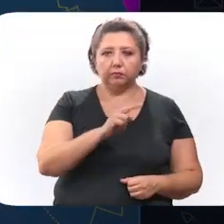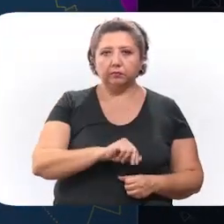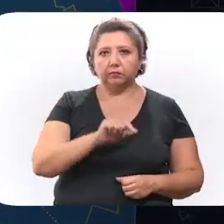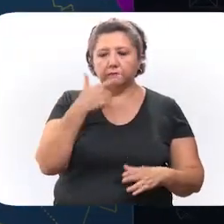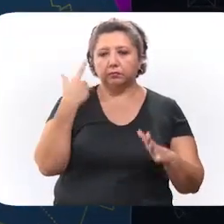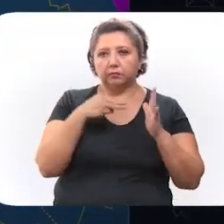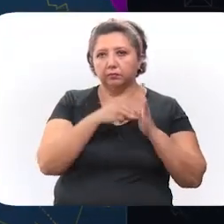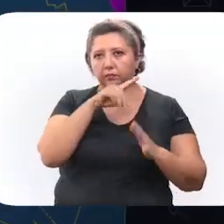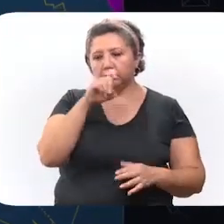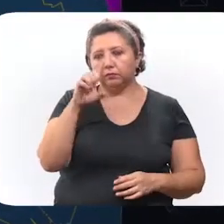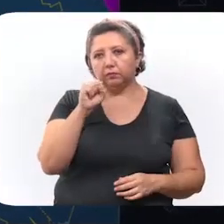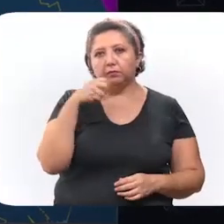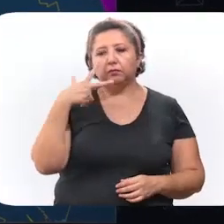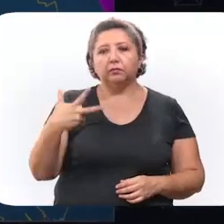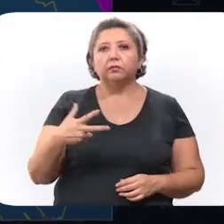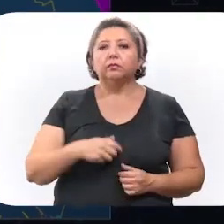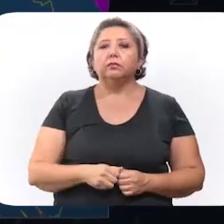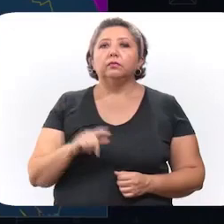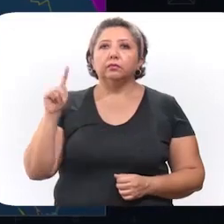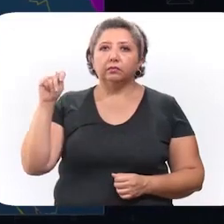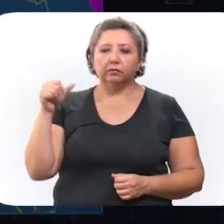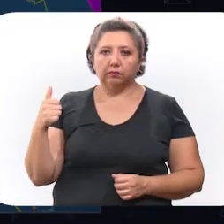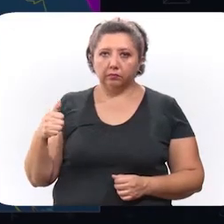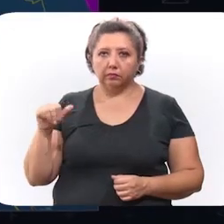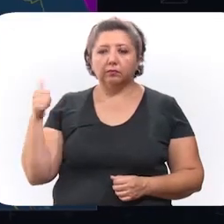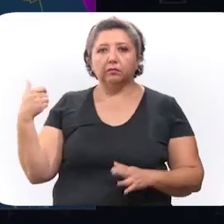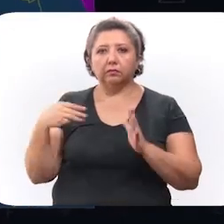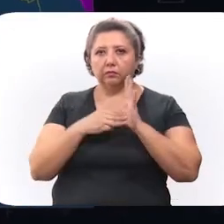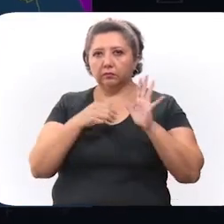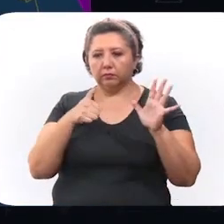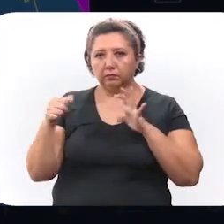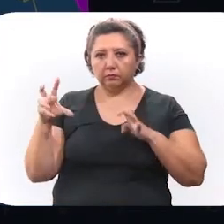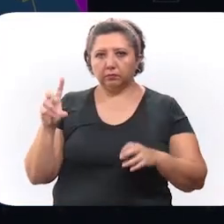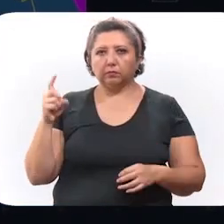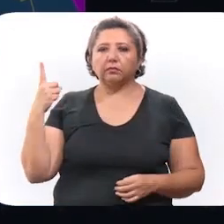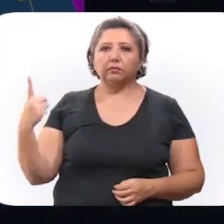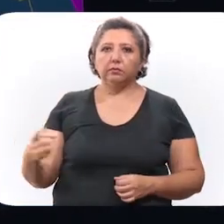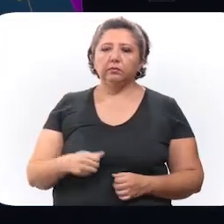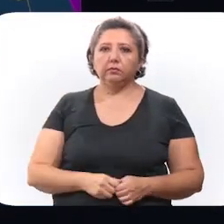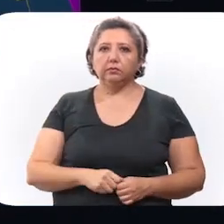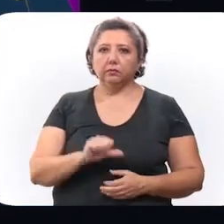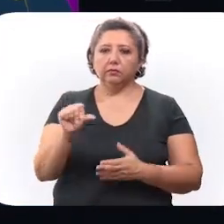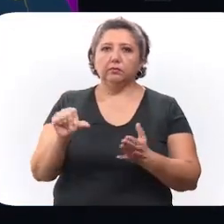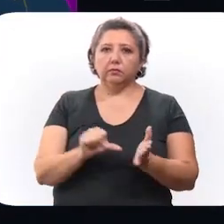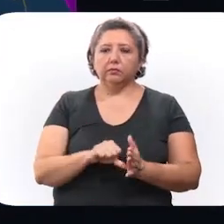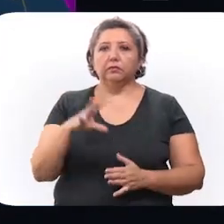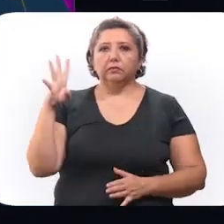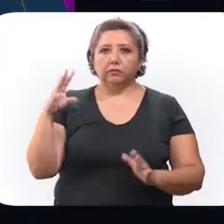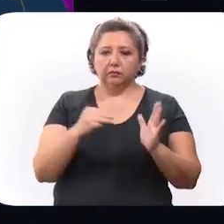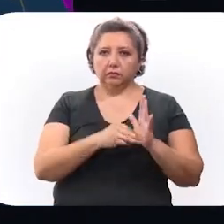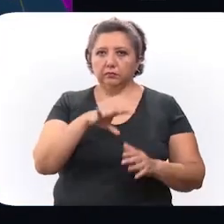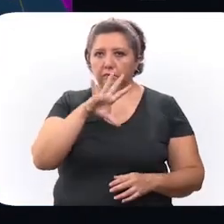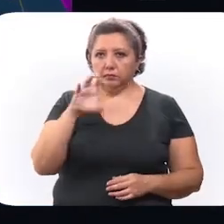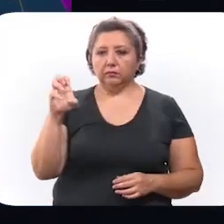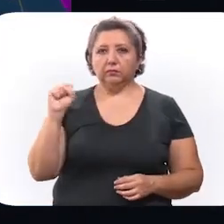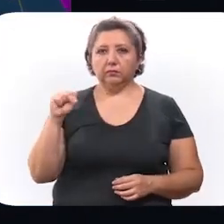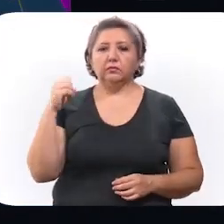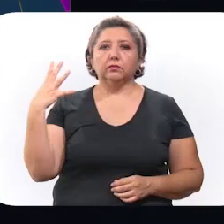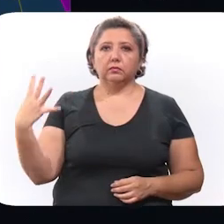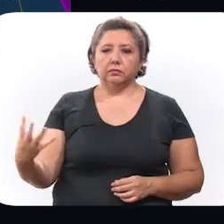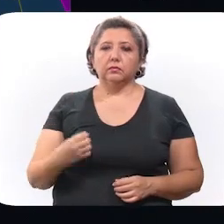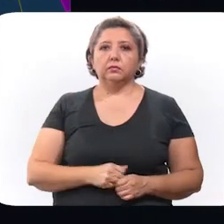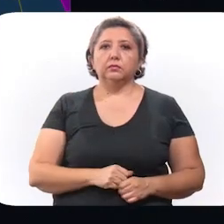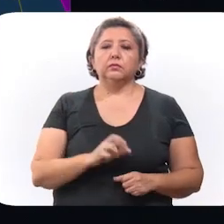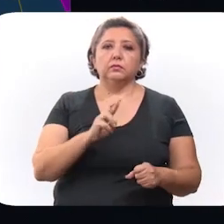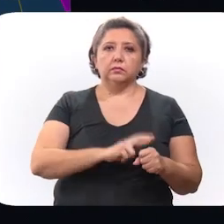norte, 12.168, en la zona oriente, 11.631, en la zona centro, 4.564,